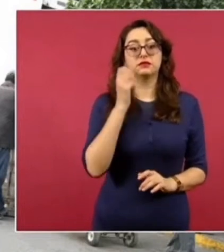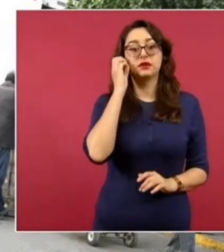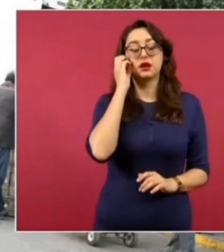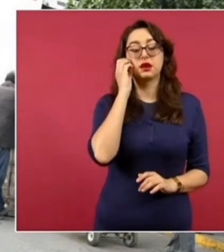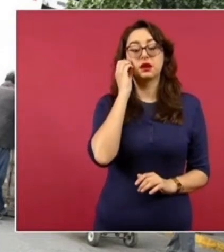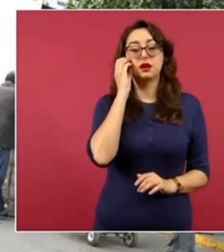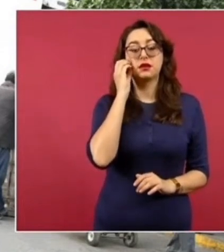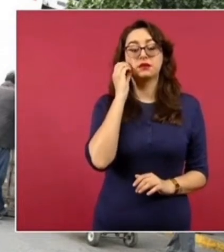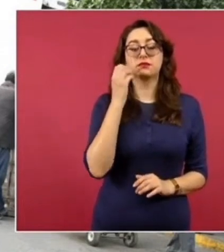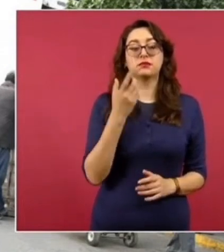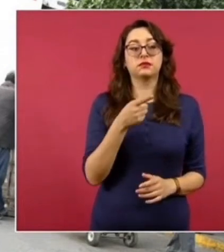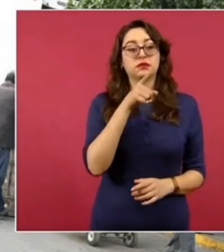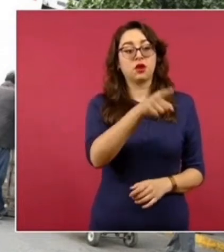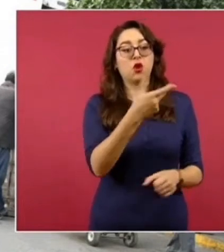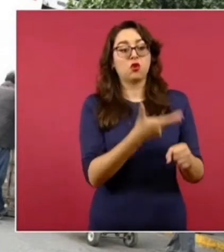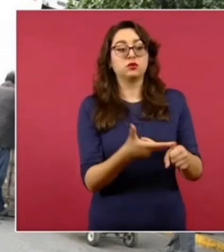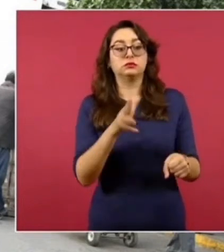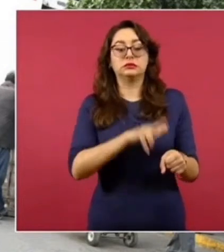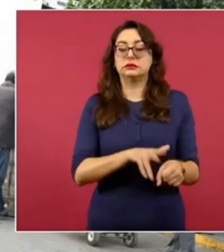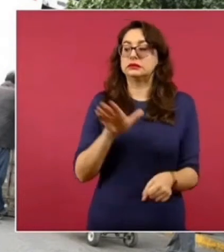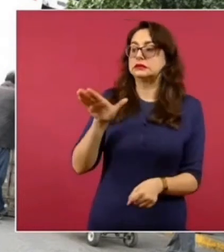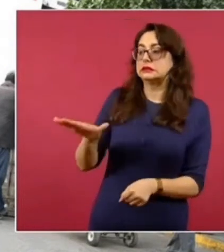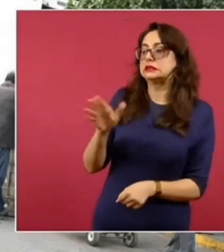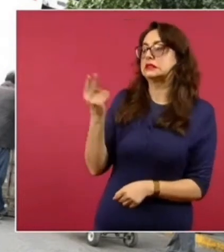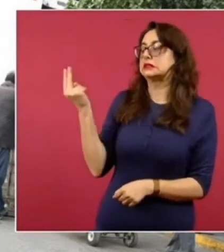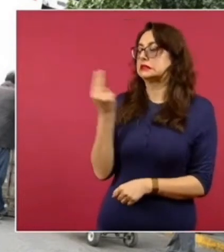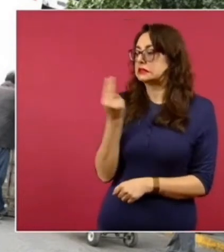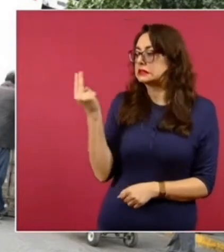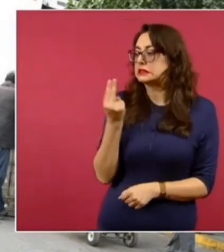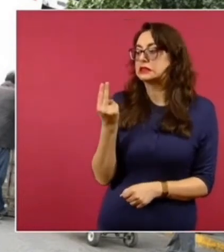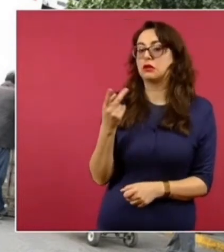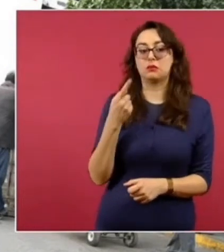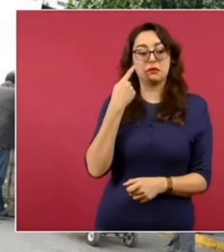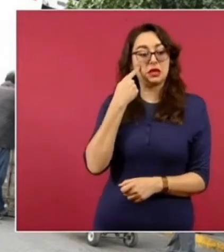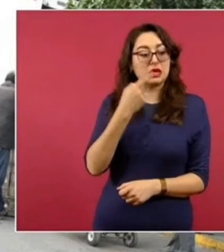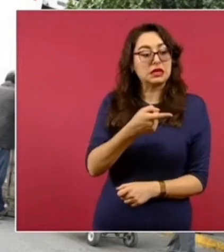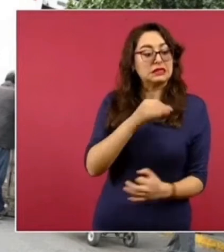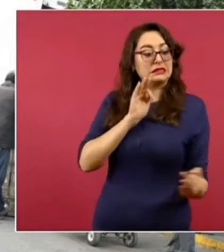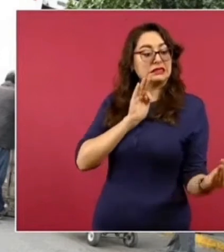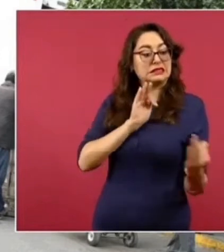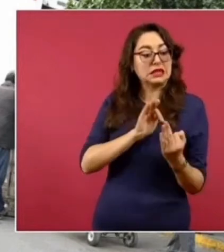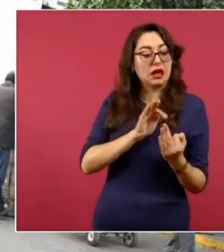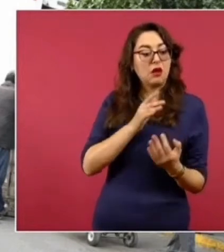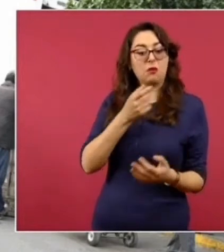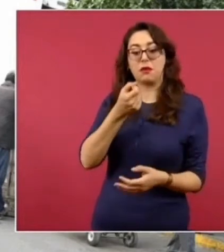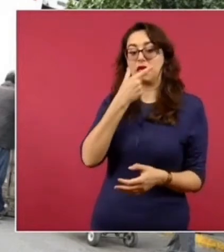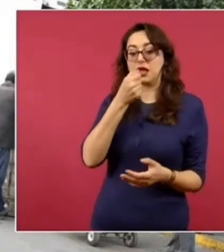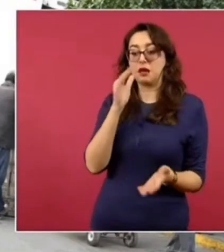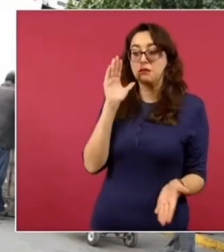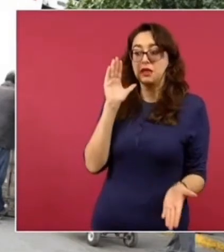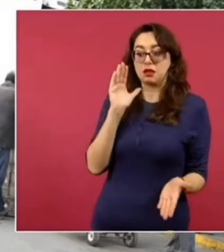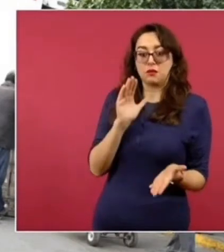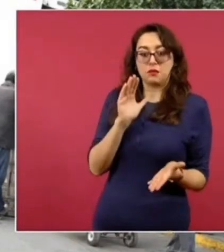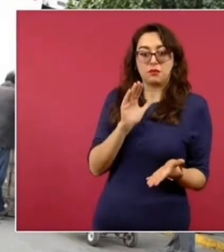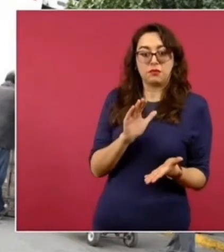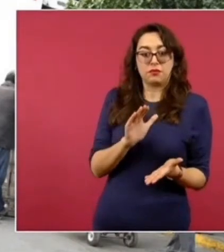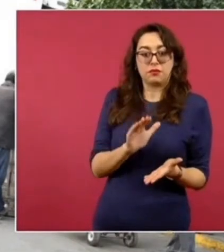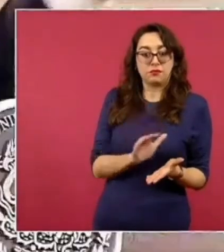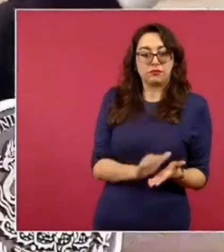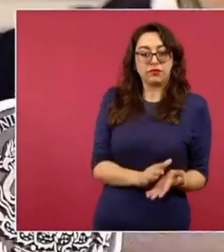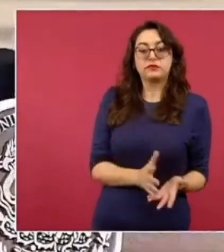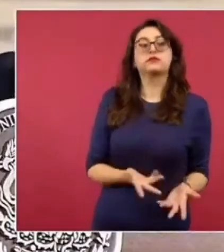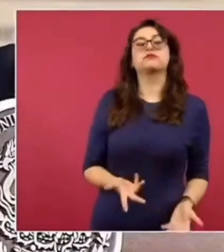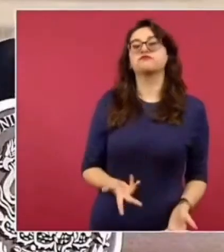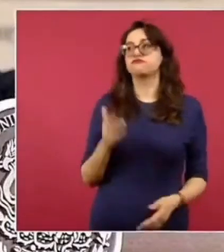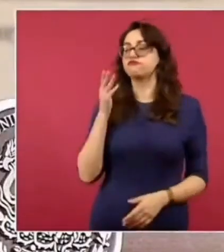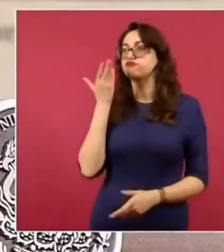proveedor cuánto necesita en cada momento. Cuando se va a quedar, porque hay una alerta que tiene ya menos de 2 meses de inventario,